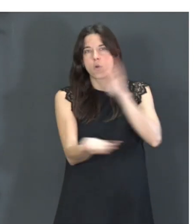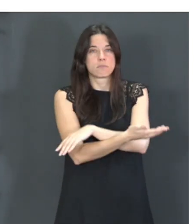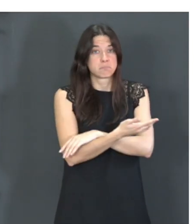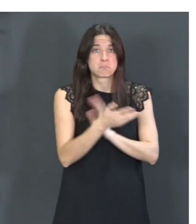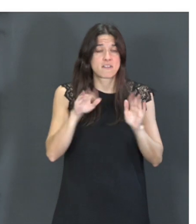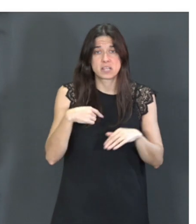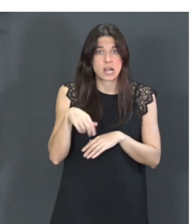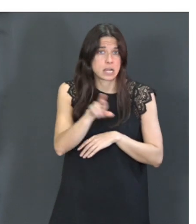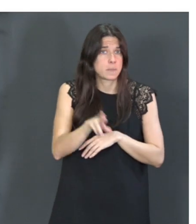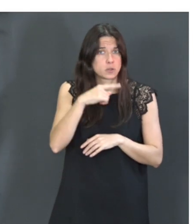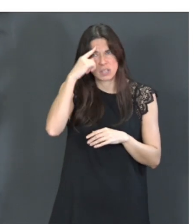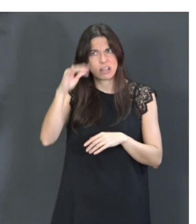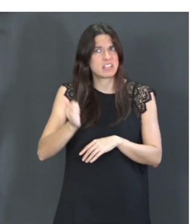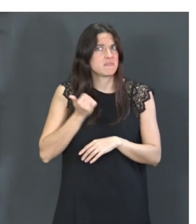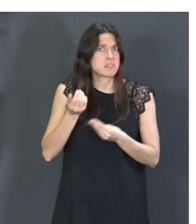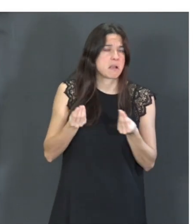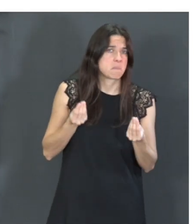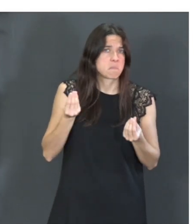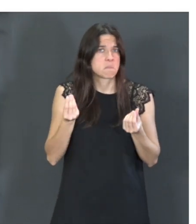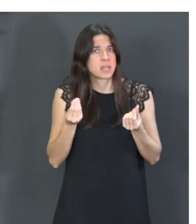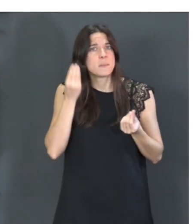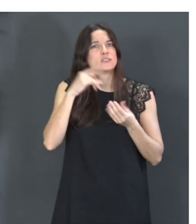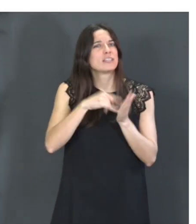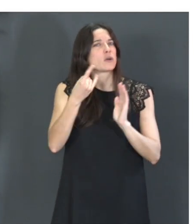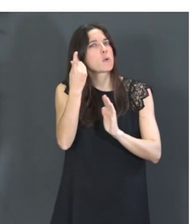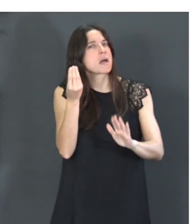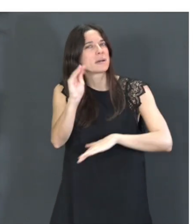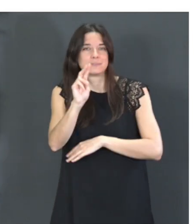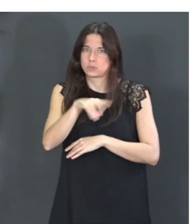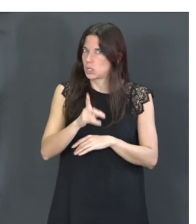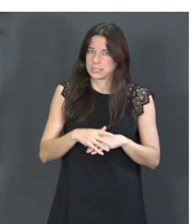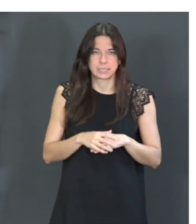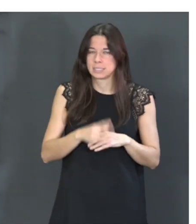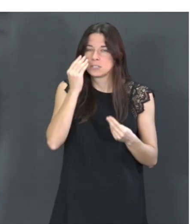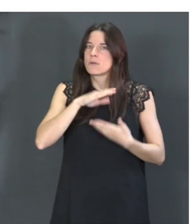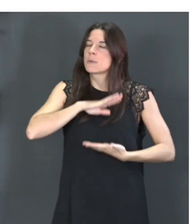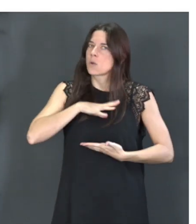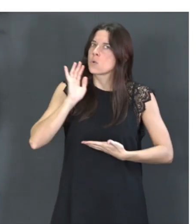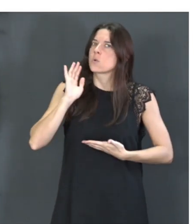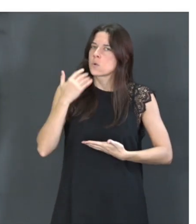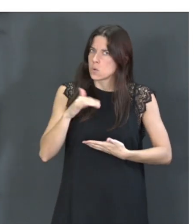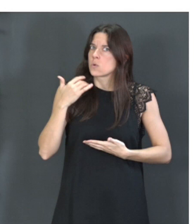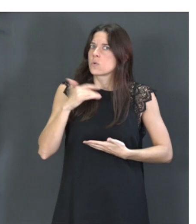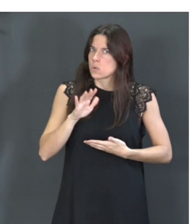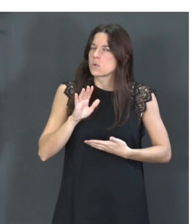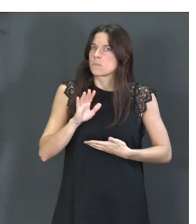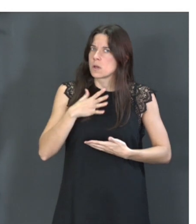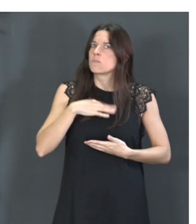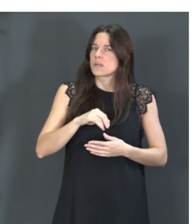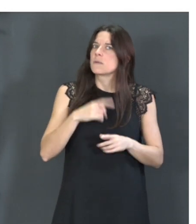en que la inteligencia artificial creo que no es una tecnología más, que creo que tiene un potencial realmente para